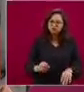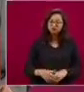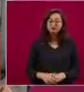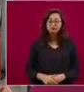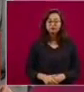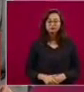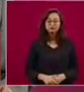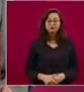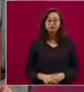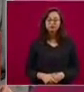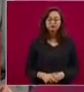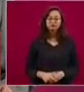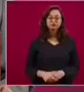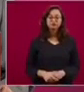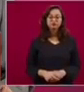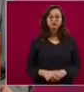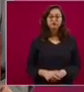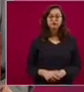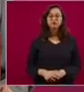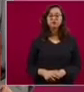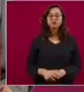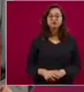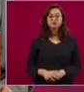acabamos de